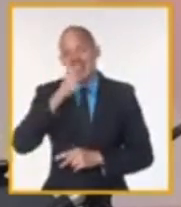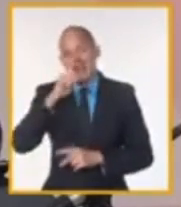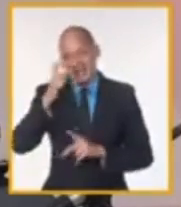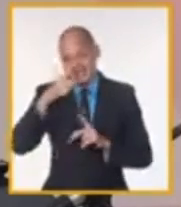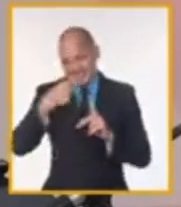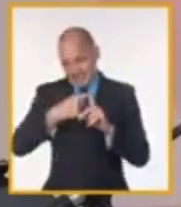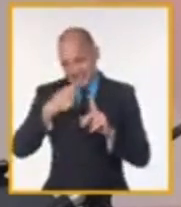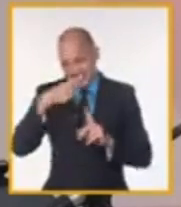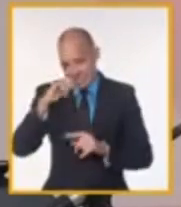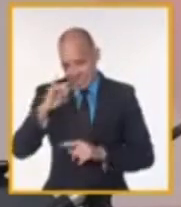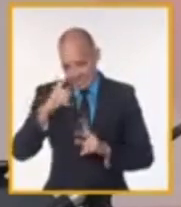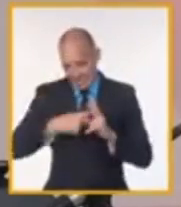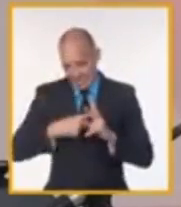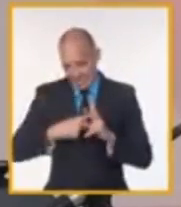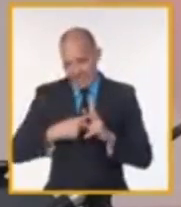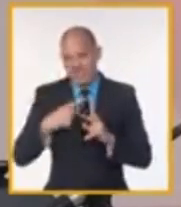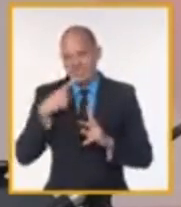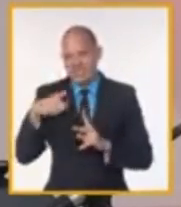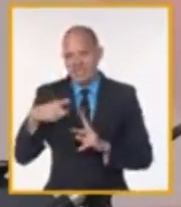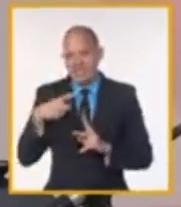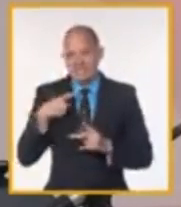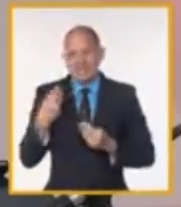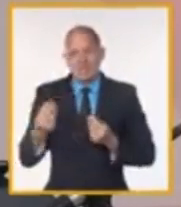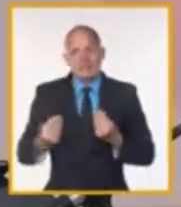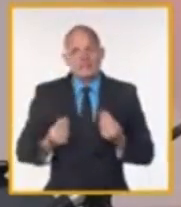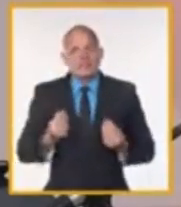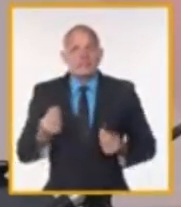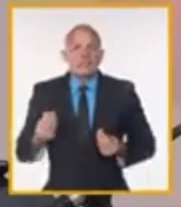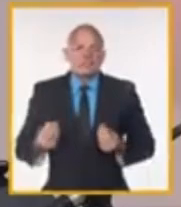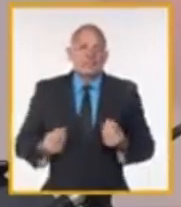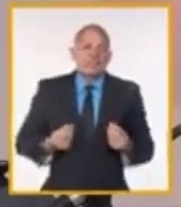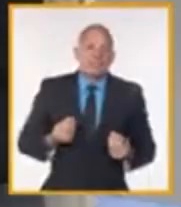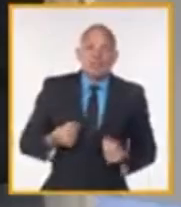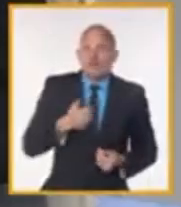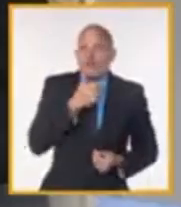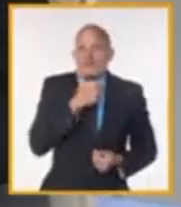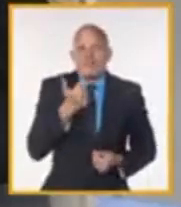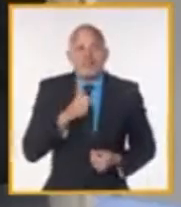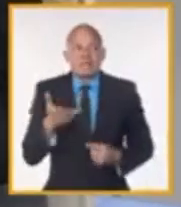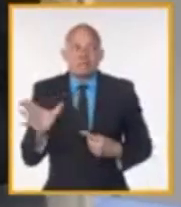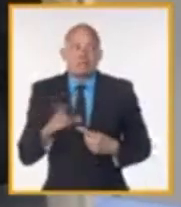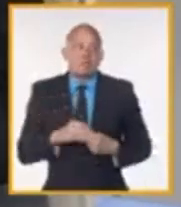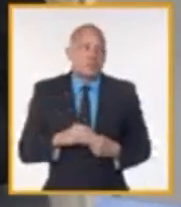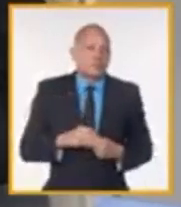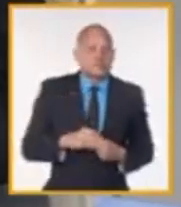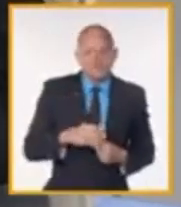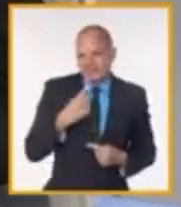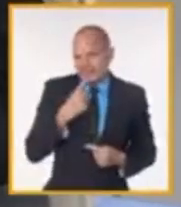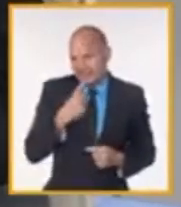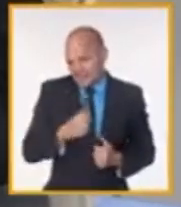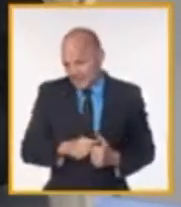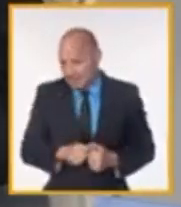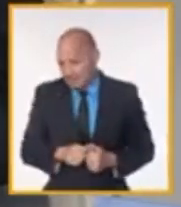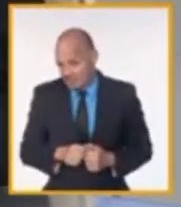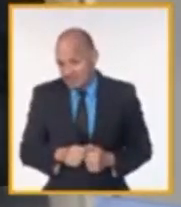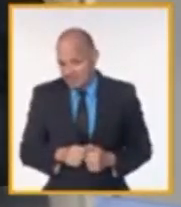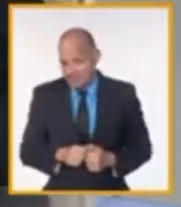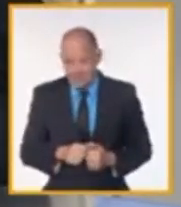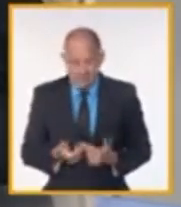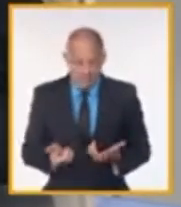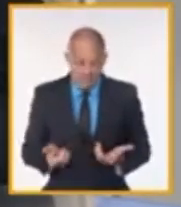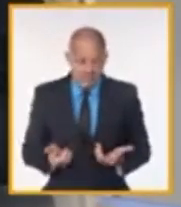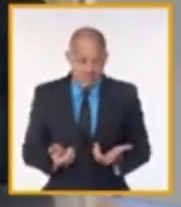ucraniana tampoco es muy difícil ellos crean este tipo digamos de de